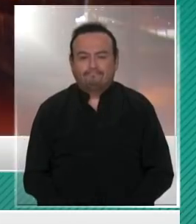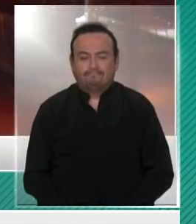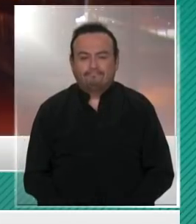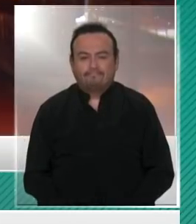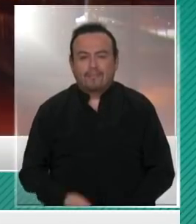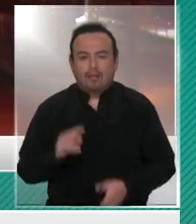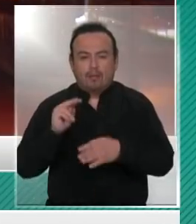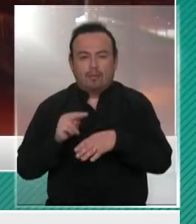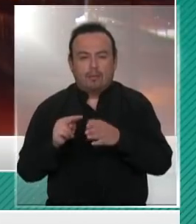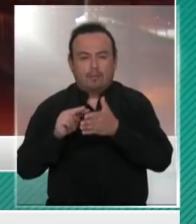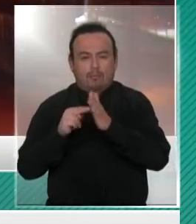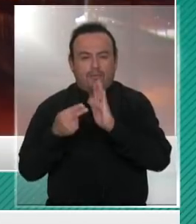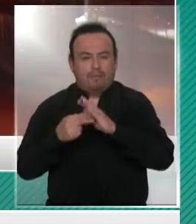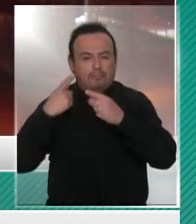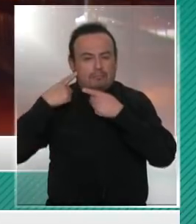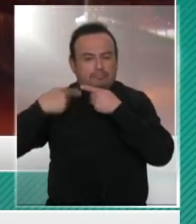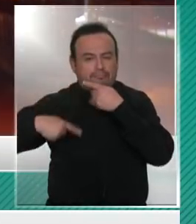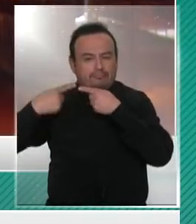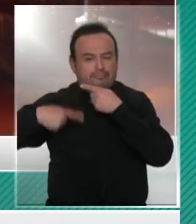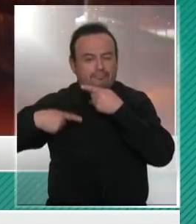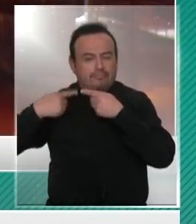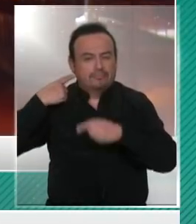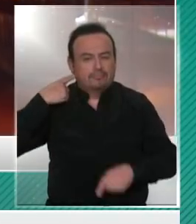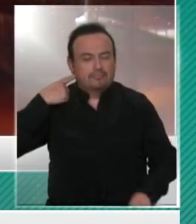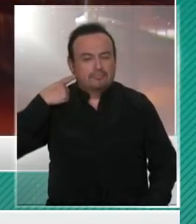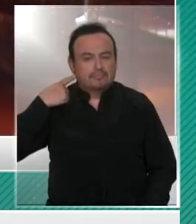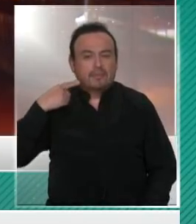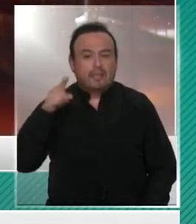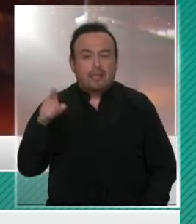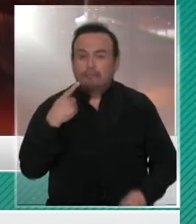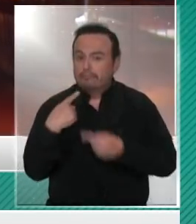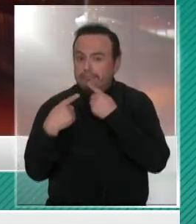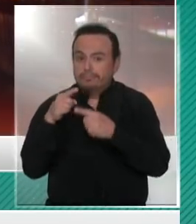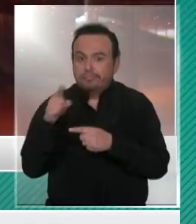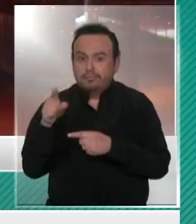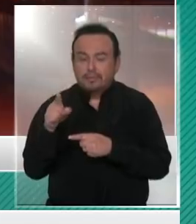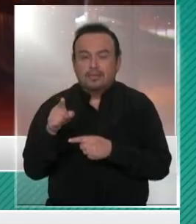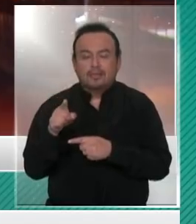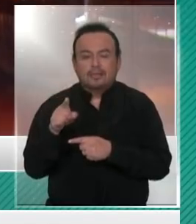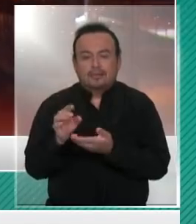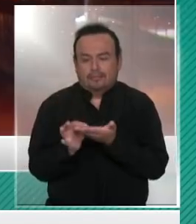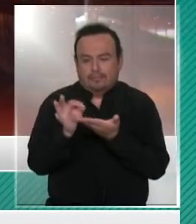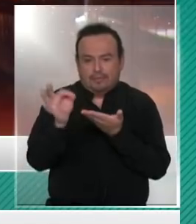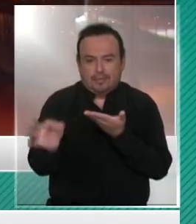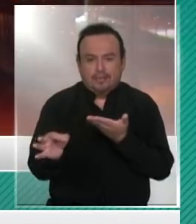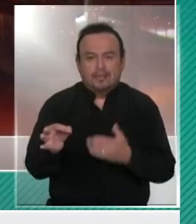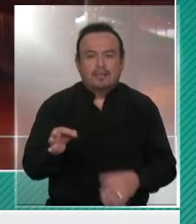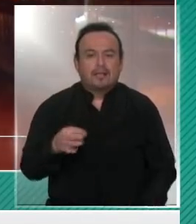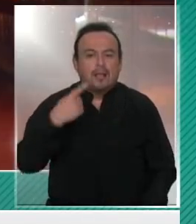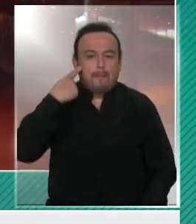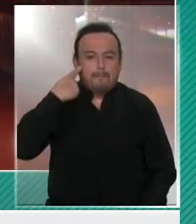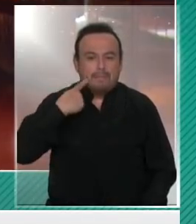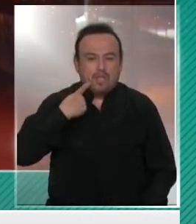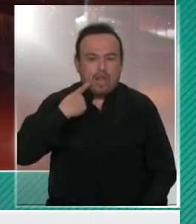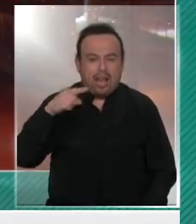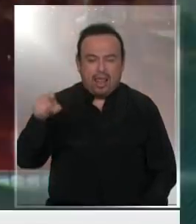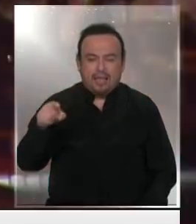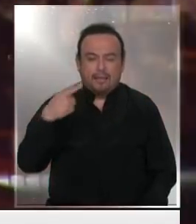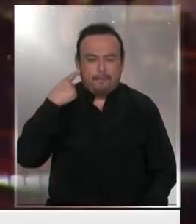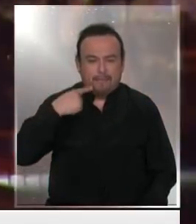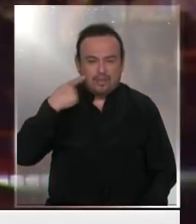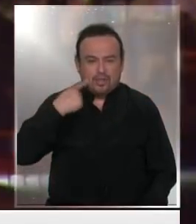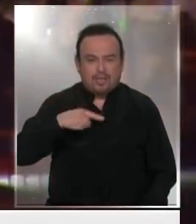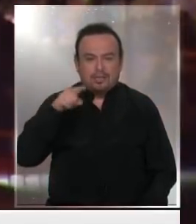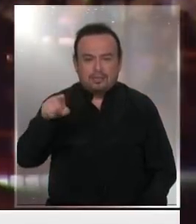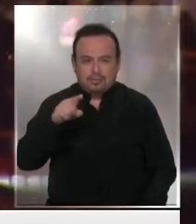Sí, tenemos ahí una dificultad en el audio de nuestro periodista Pablo Tapia, que se ha trasladado también hasta la comuna de Peñalolén, mientras vamos